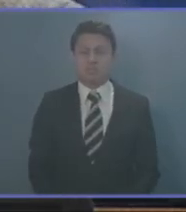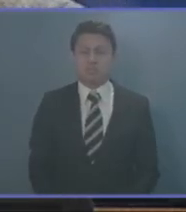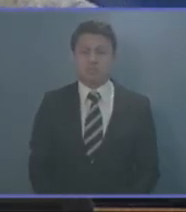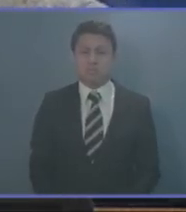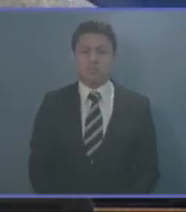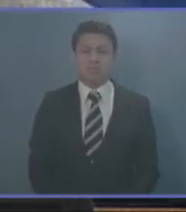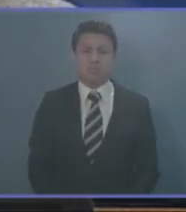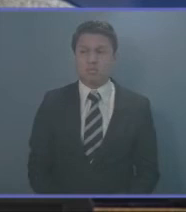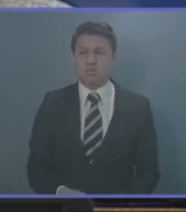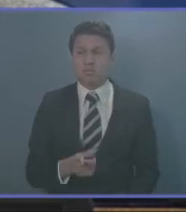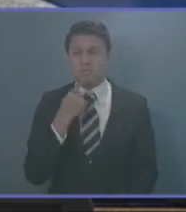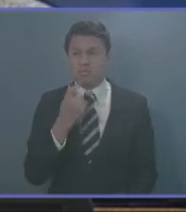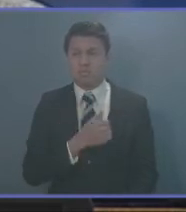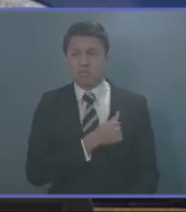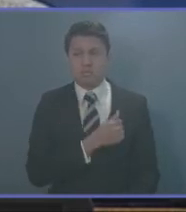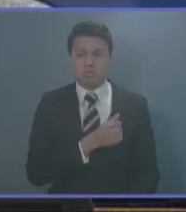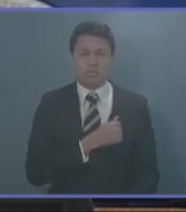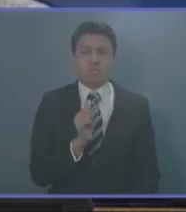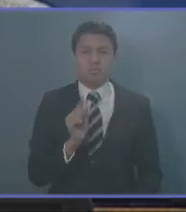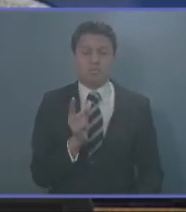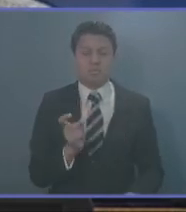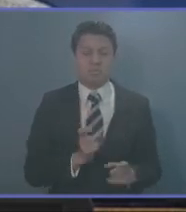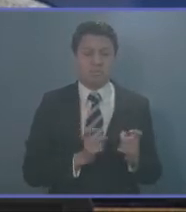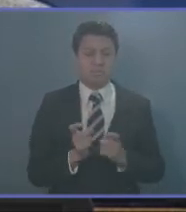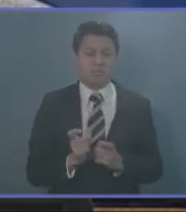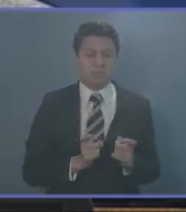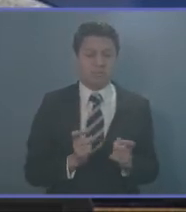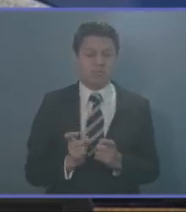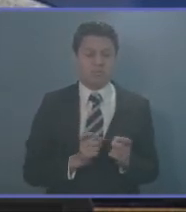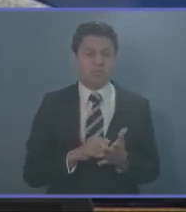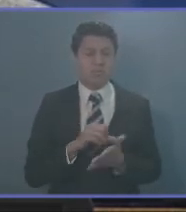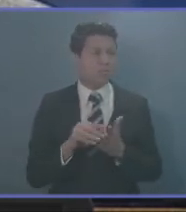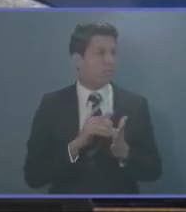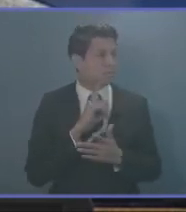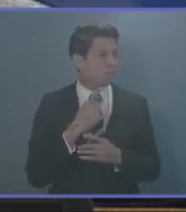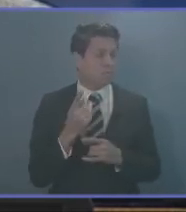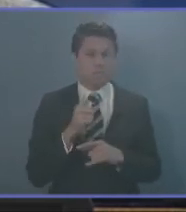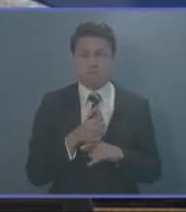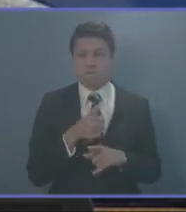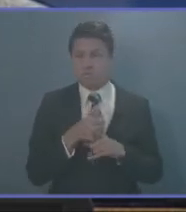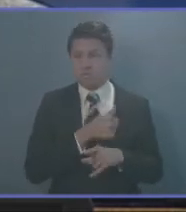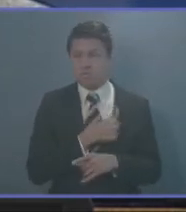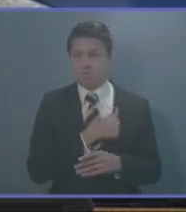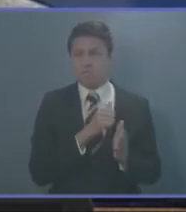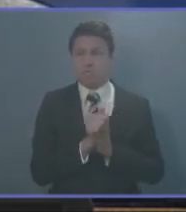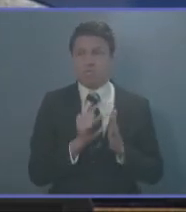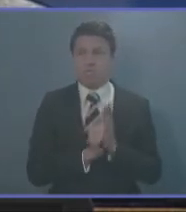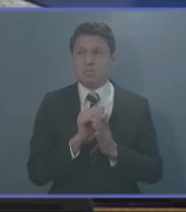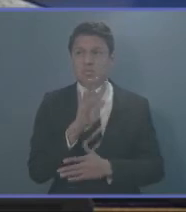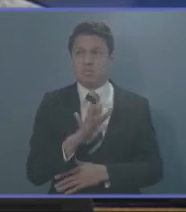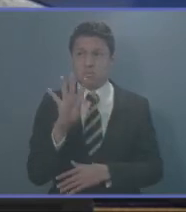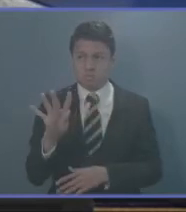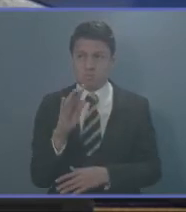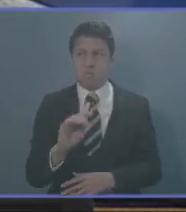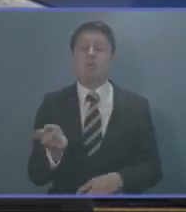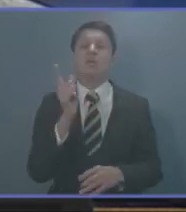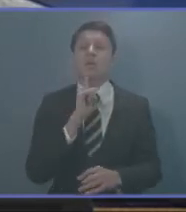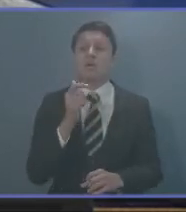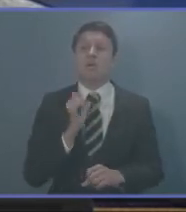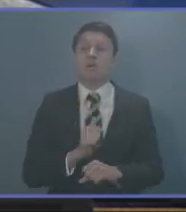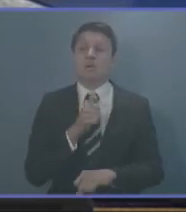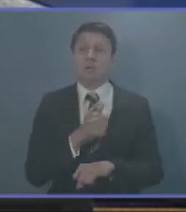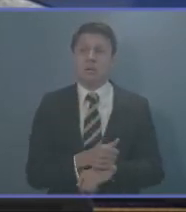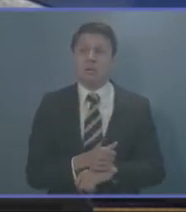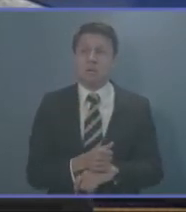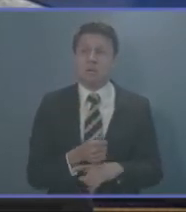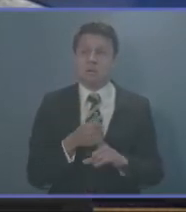Contravenciones a la obligación de permitir el control por la Administración Tributaria Municipal y sanciones correspondientes. Artículo 44. Configuran